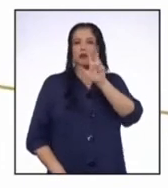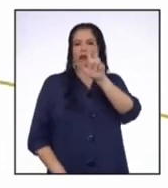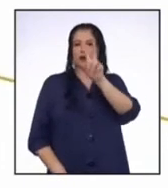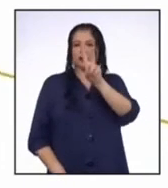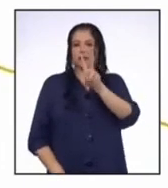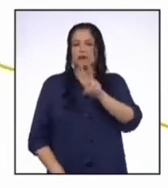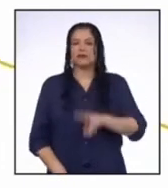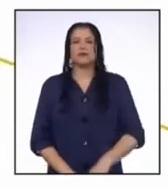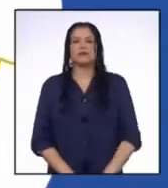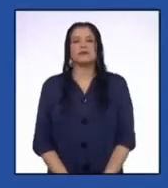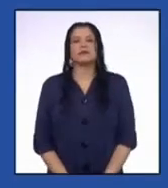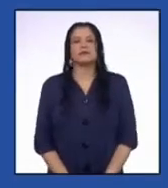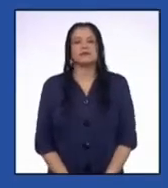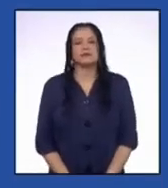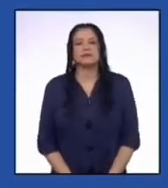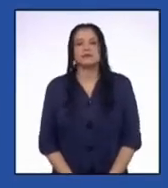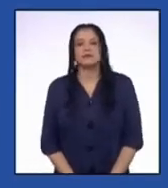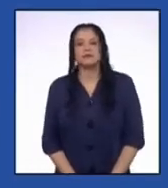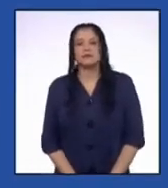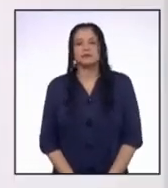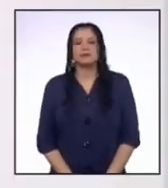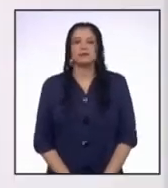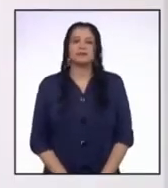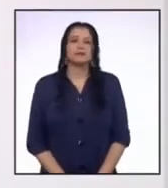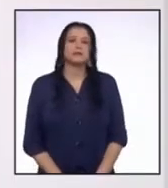centésimos.